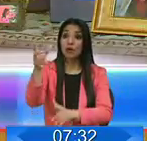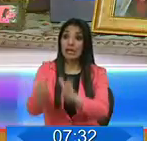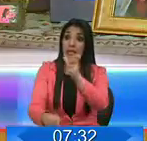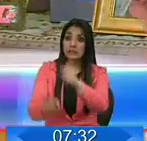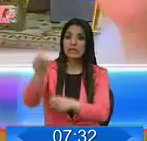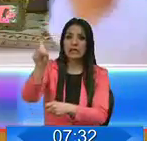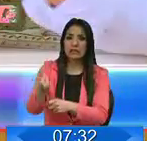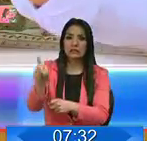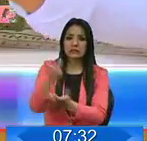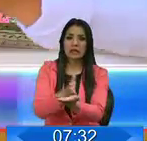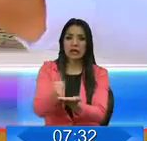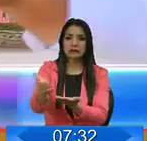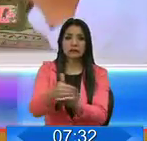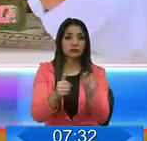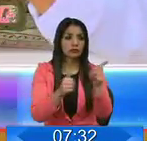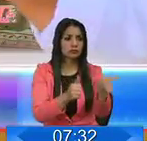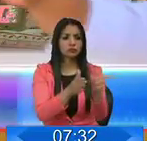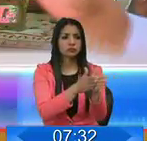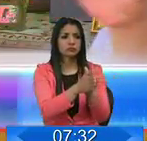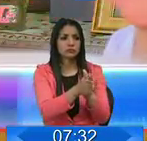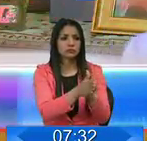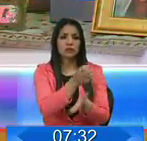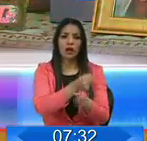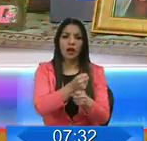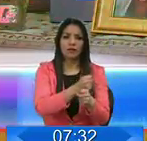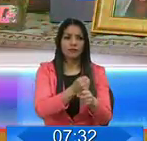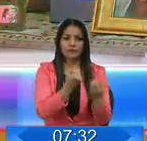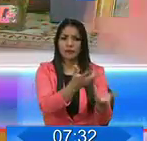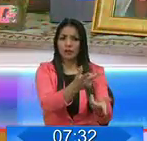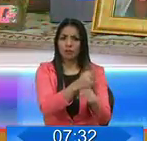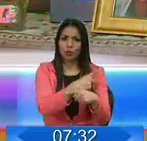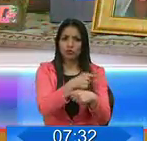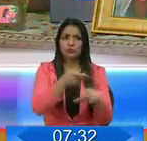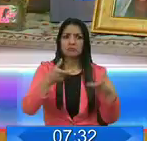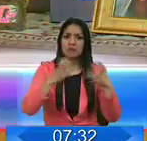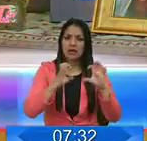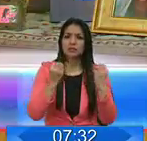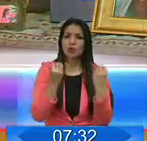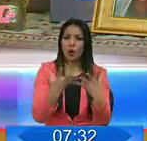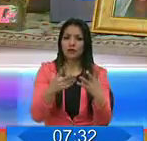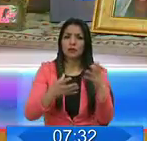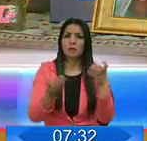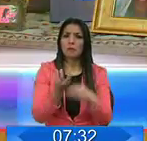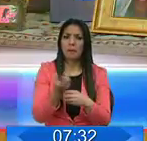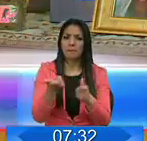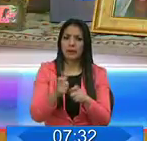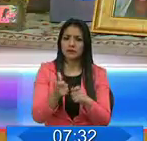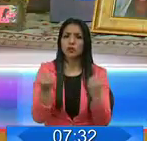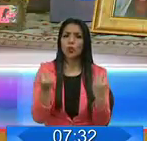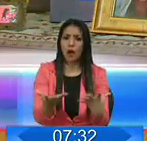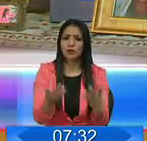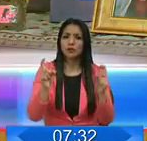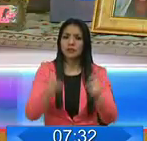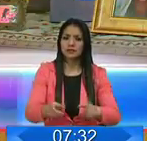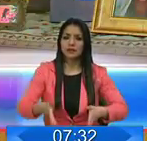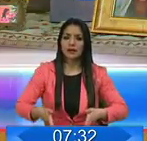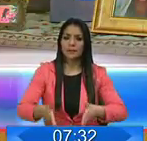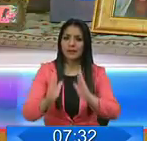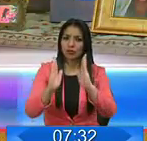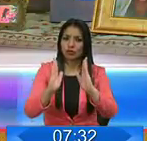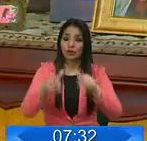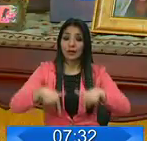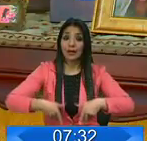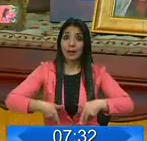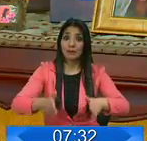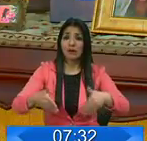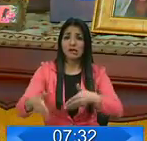acceso. ¿Cuánto de cacao, cuánto de café, cuánto de maíz, cuánto de papas están dando acá? Necesita un camino vecinal. Los caminos vecinales